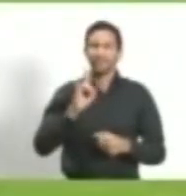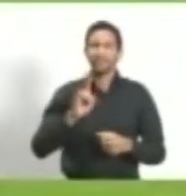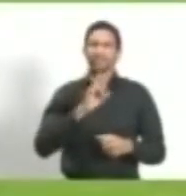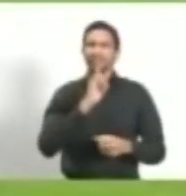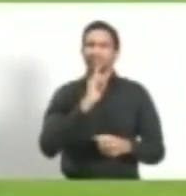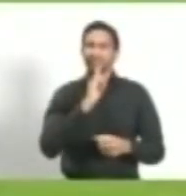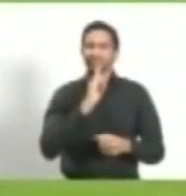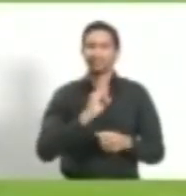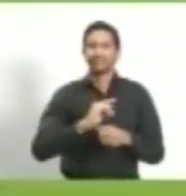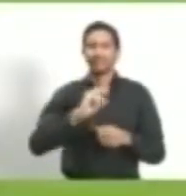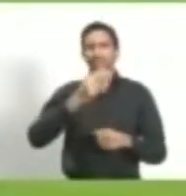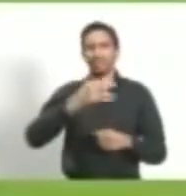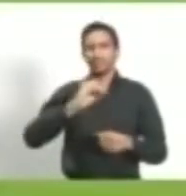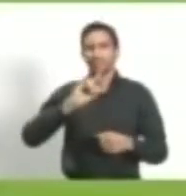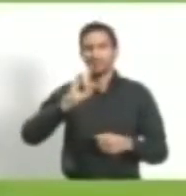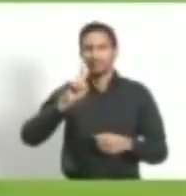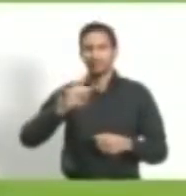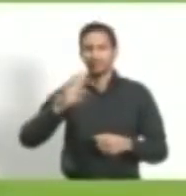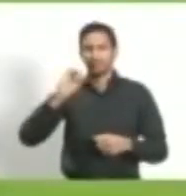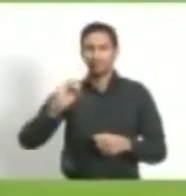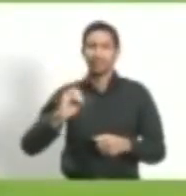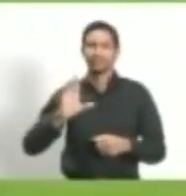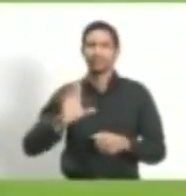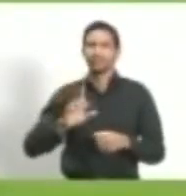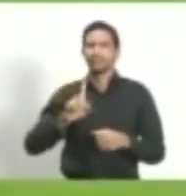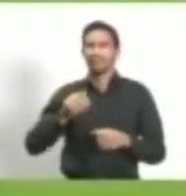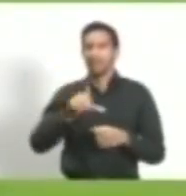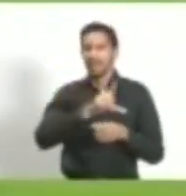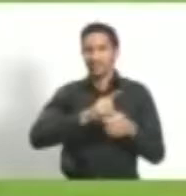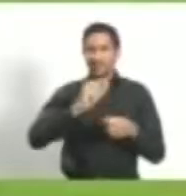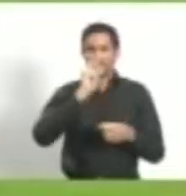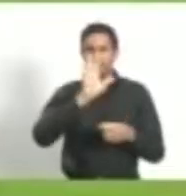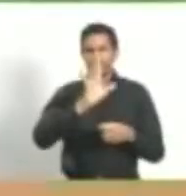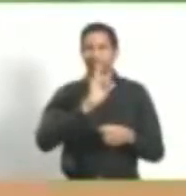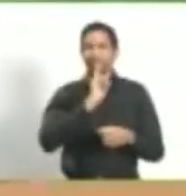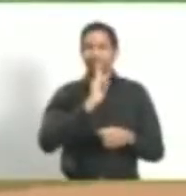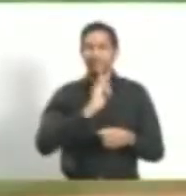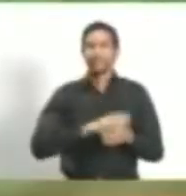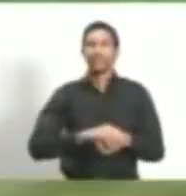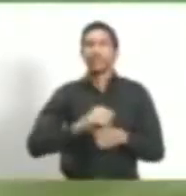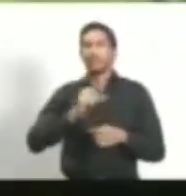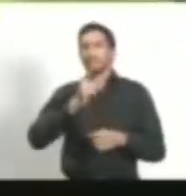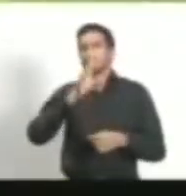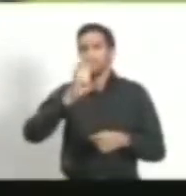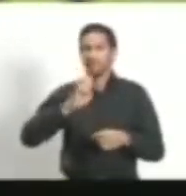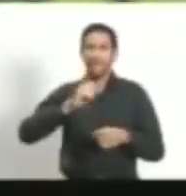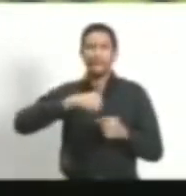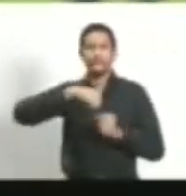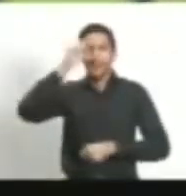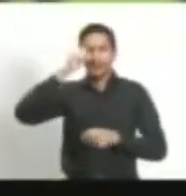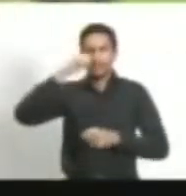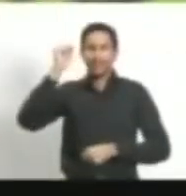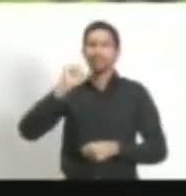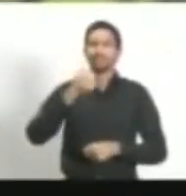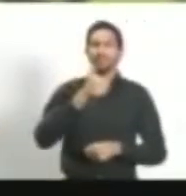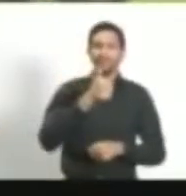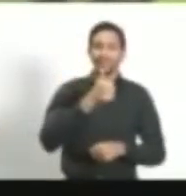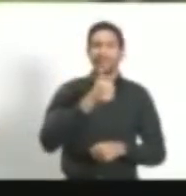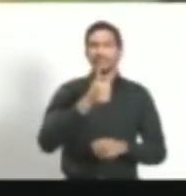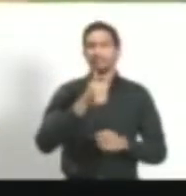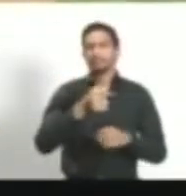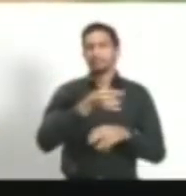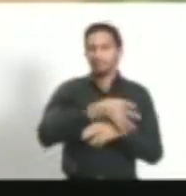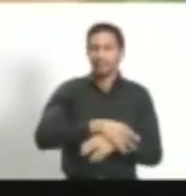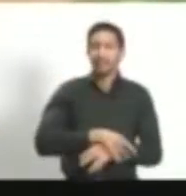de Houston, líder de la división oeste de la Liga Nacional, con 19 victorias y 10 derrotas. La máquina, como es apodado el